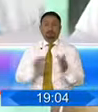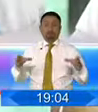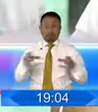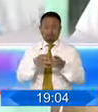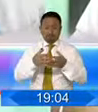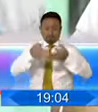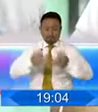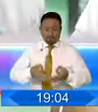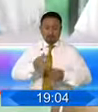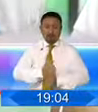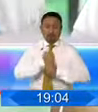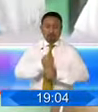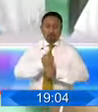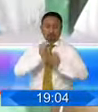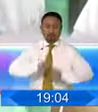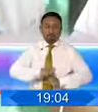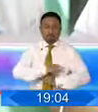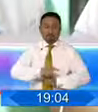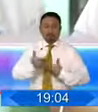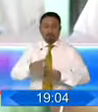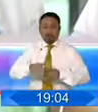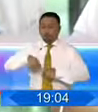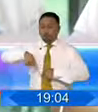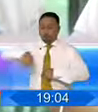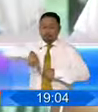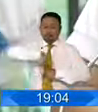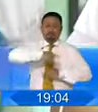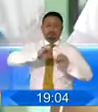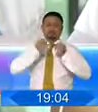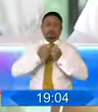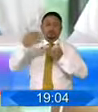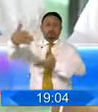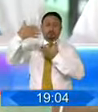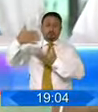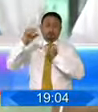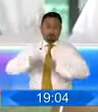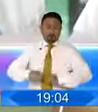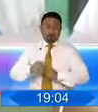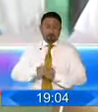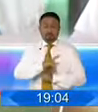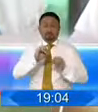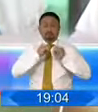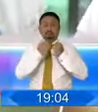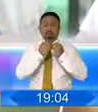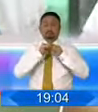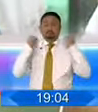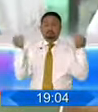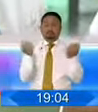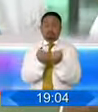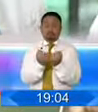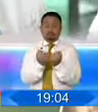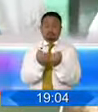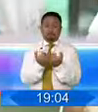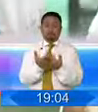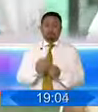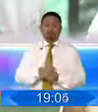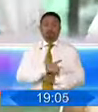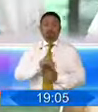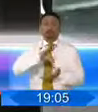la seguridad y la movilidad de las organizaciones políticas, de las organizaciones sociales, de